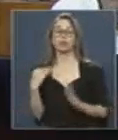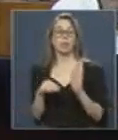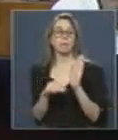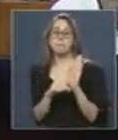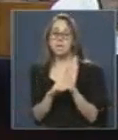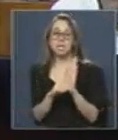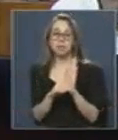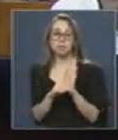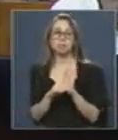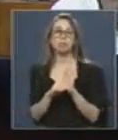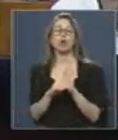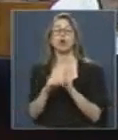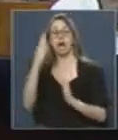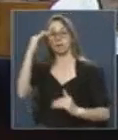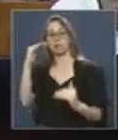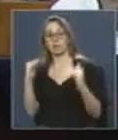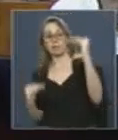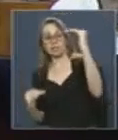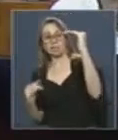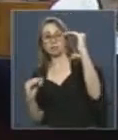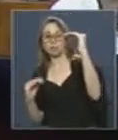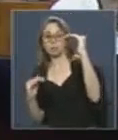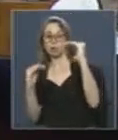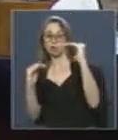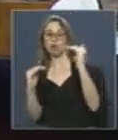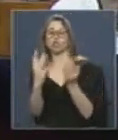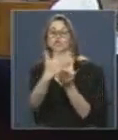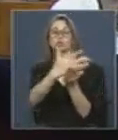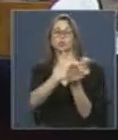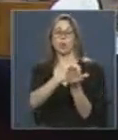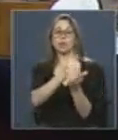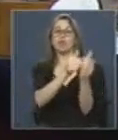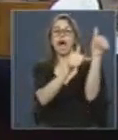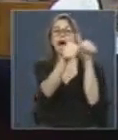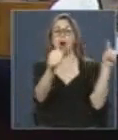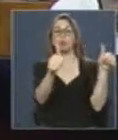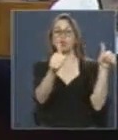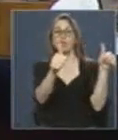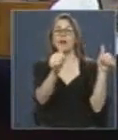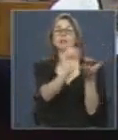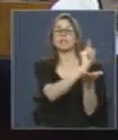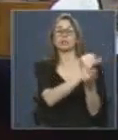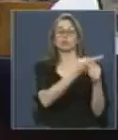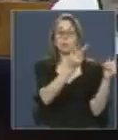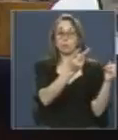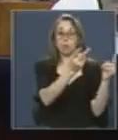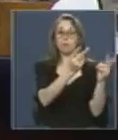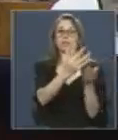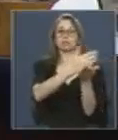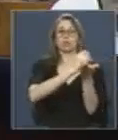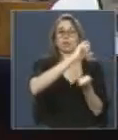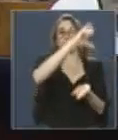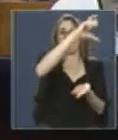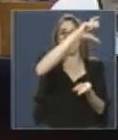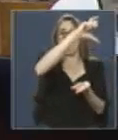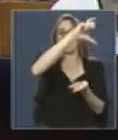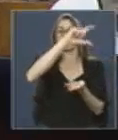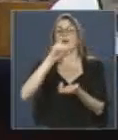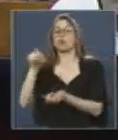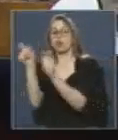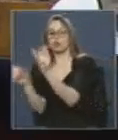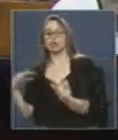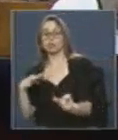mínimamente, la distancia que separa los ingresos de las autoridades de la República con los ciudadanos de a pie. Porque de eso